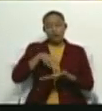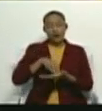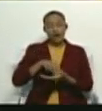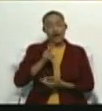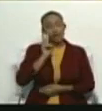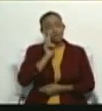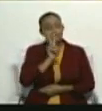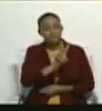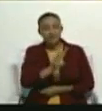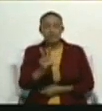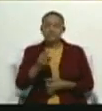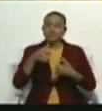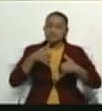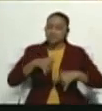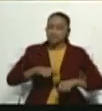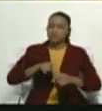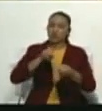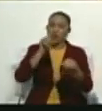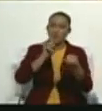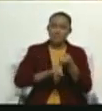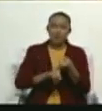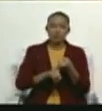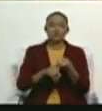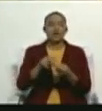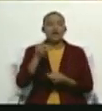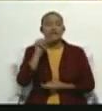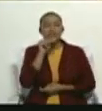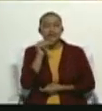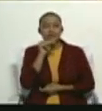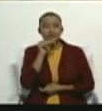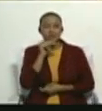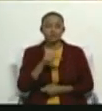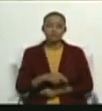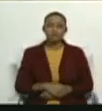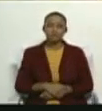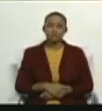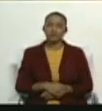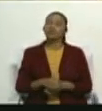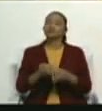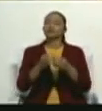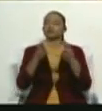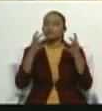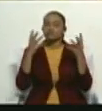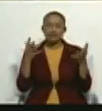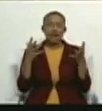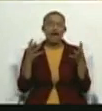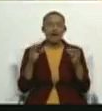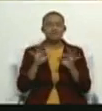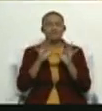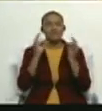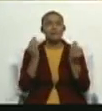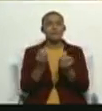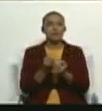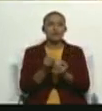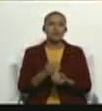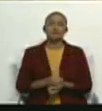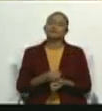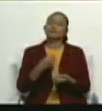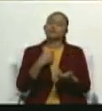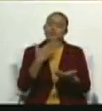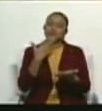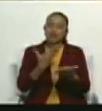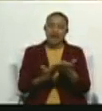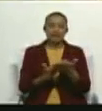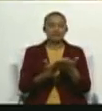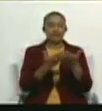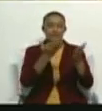hijos, esposa, hijos, nietos, una gran familia. Gracias por tanto que le han entregado a este